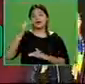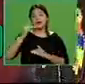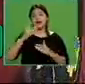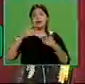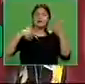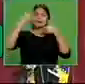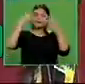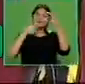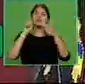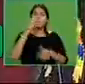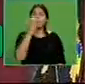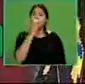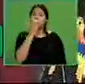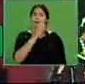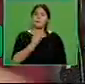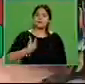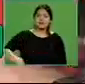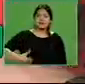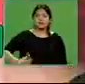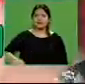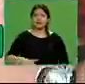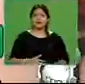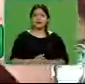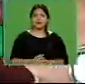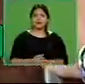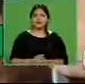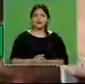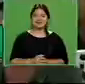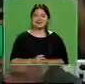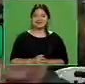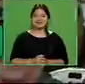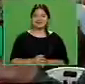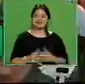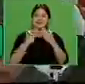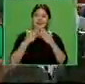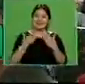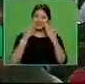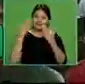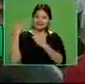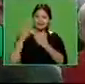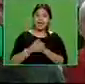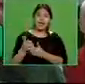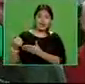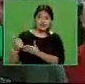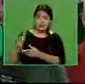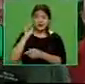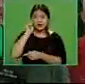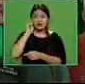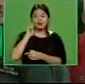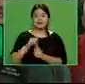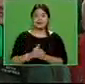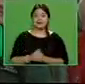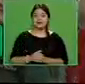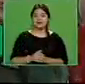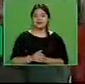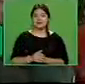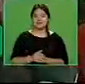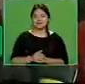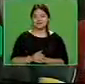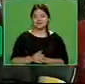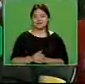Nicolás Maduro, presidente. Muchas gracias, Otilia. Ayúdenla, salúdenla aquí, ayúdenla a